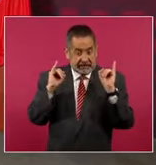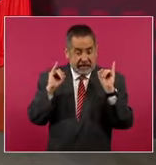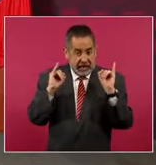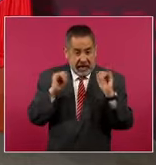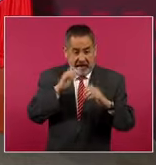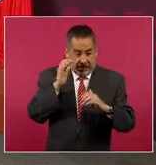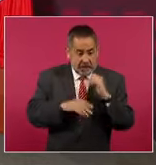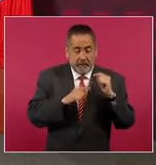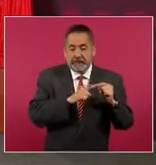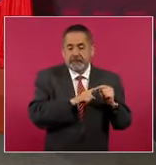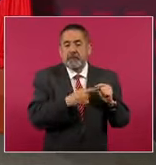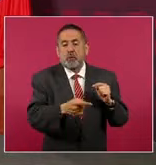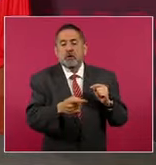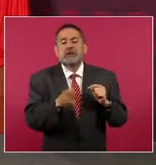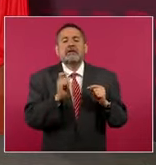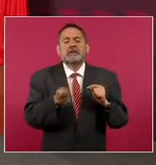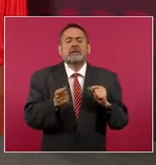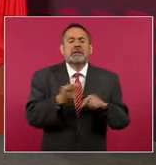se